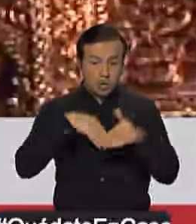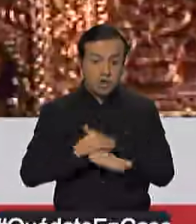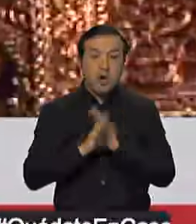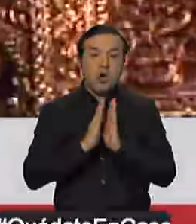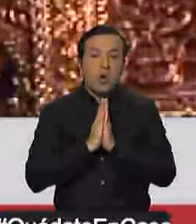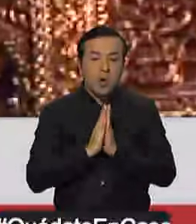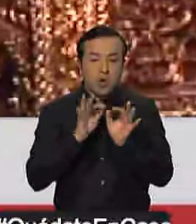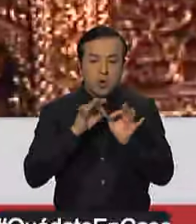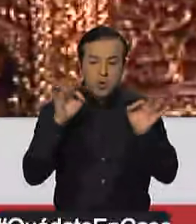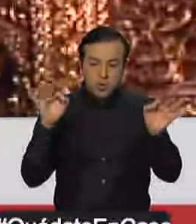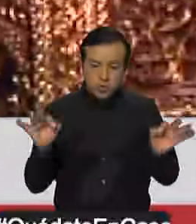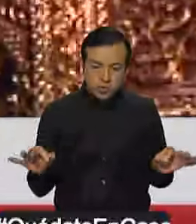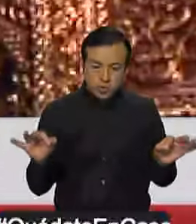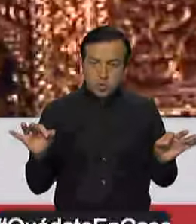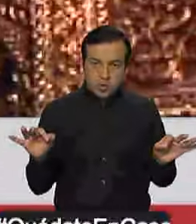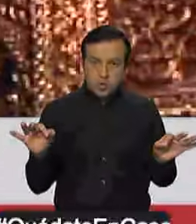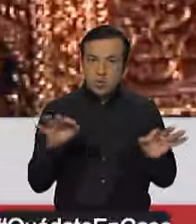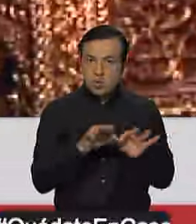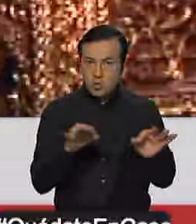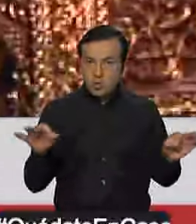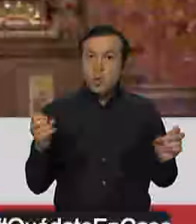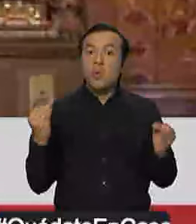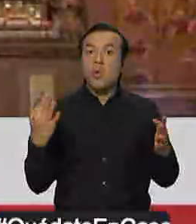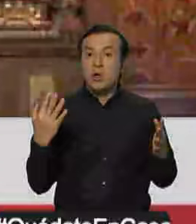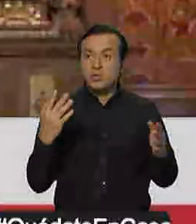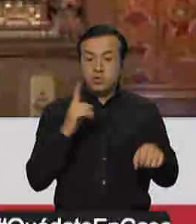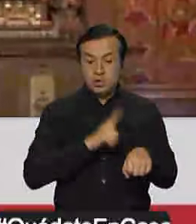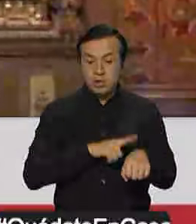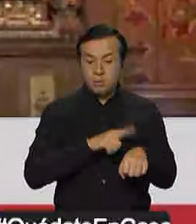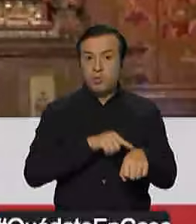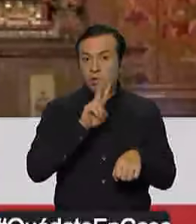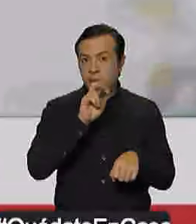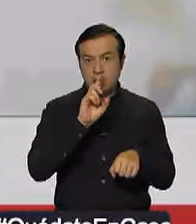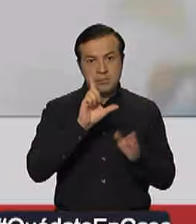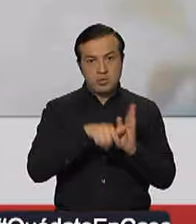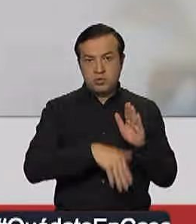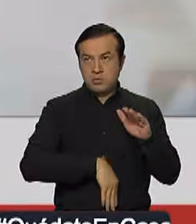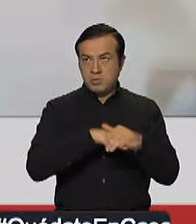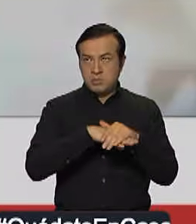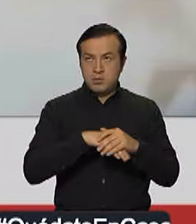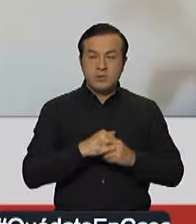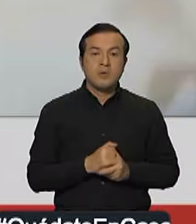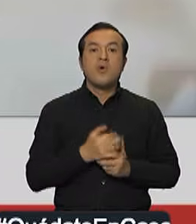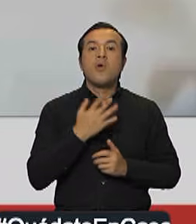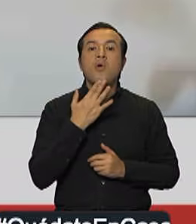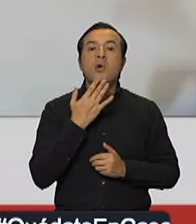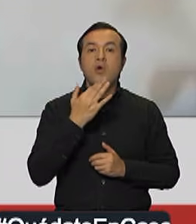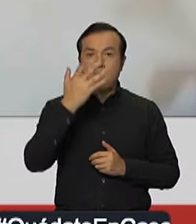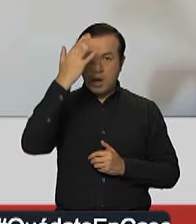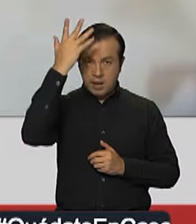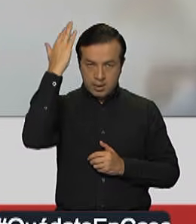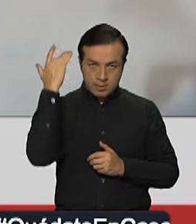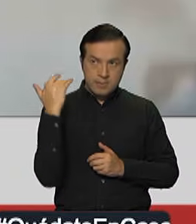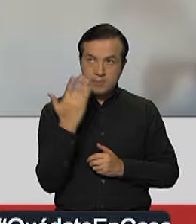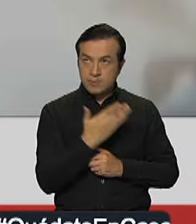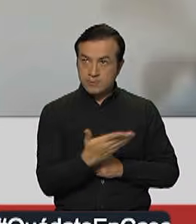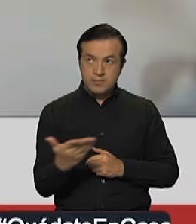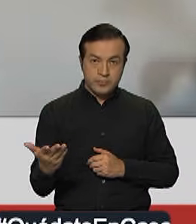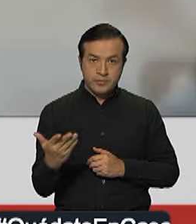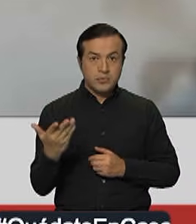con distanciamiento social, con un máximo de tiempo de 20 minutos. El semáforo en amarillo, que